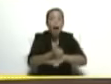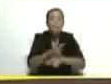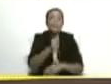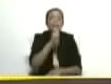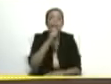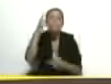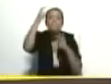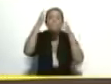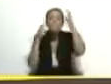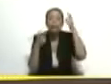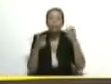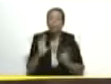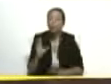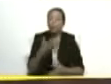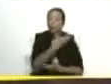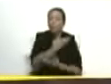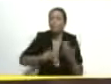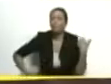Maduro.